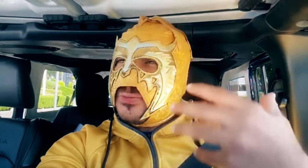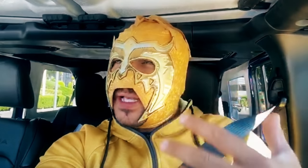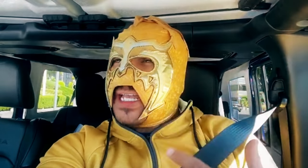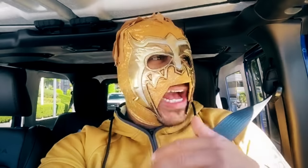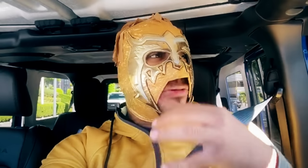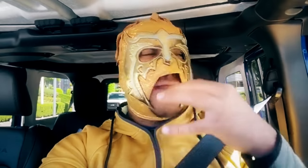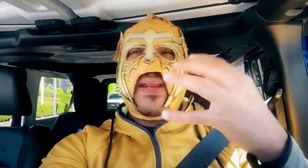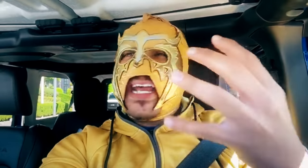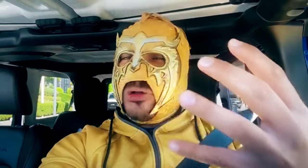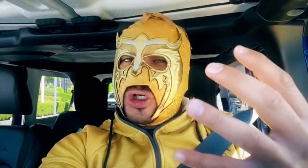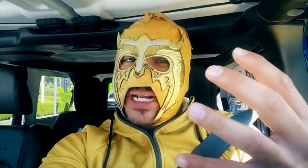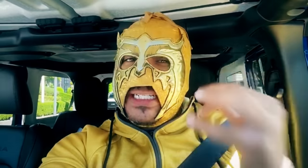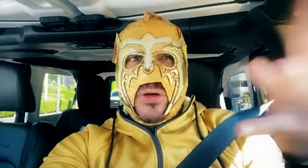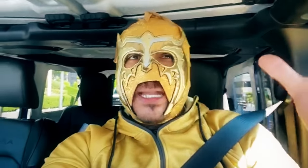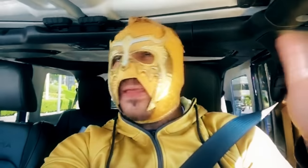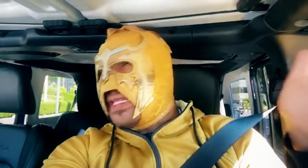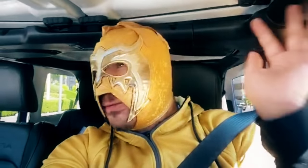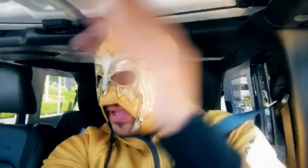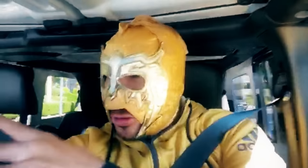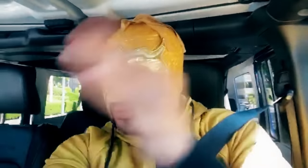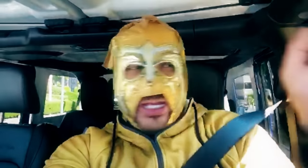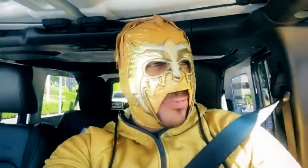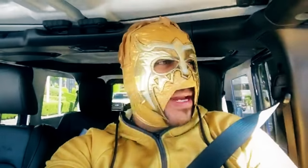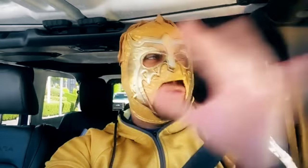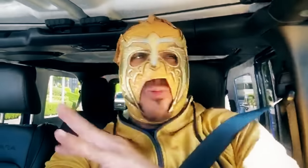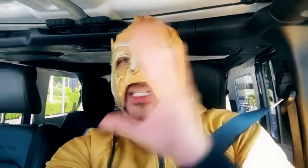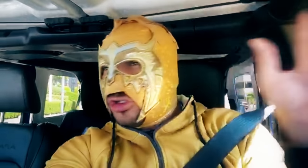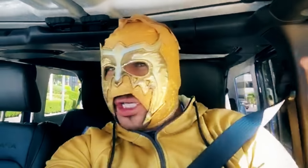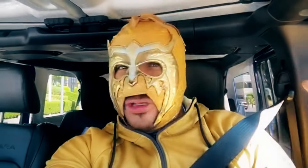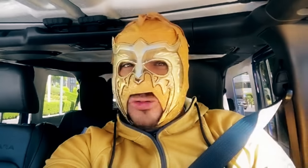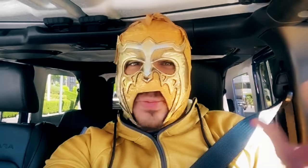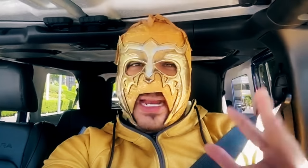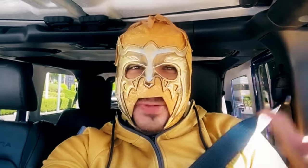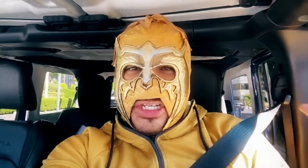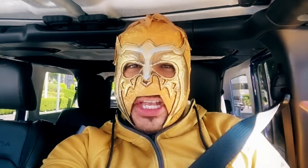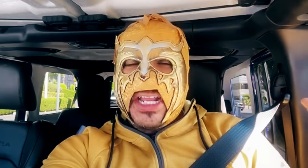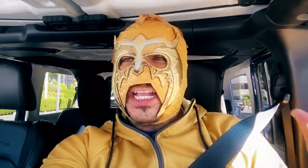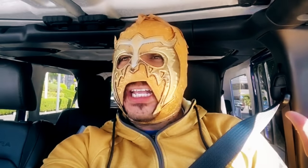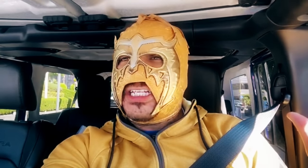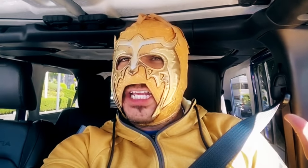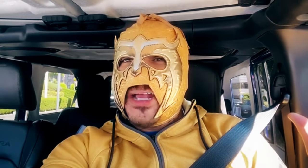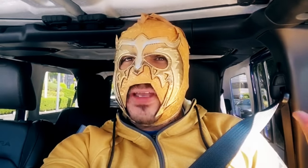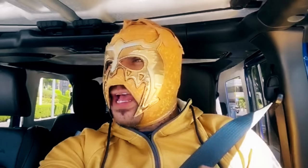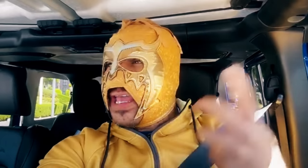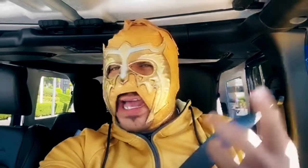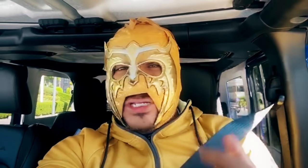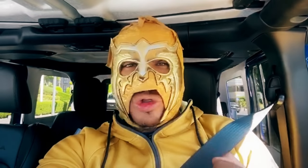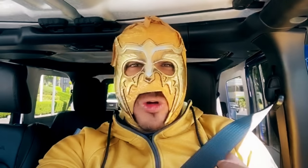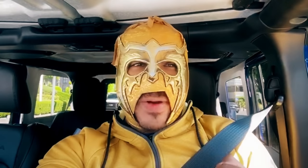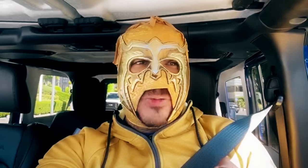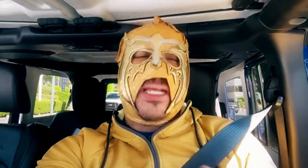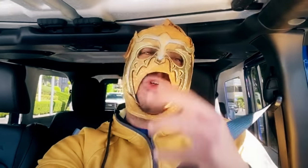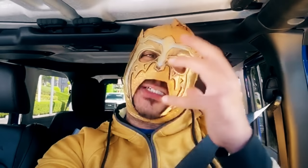hacer su despensa, a tomar precauciones, pues también salpiquen un poquito para los comercios chiquitos, güey, para las pinches tienditas de la esquina, güey. Ahí hagan